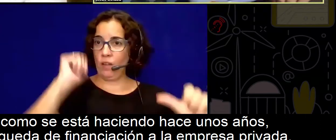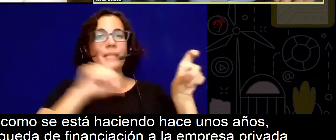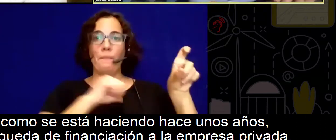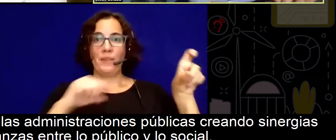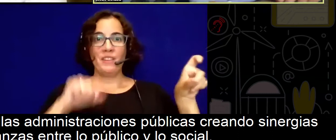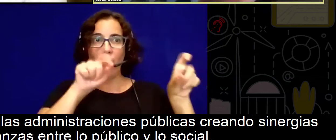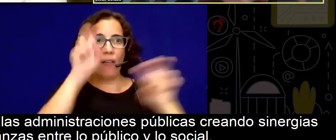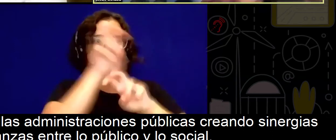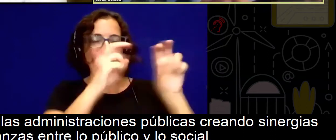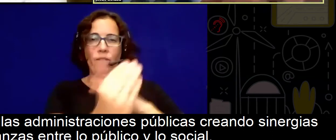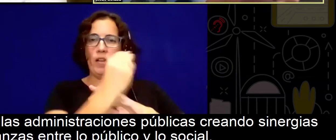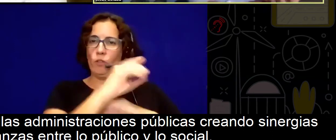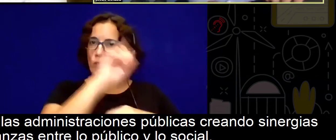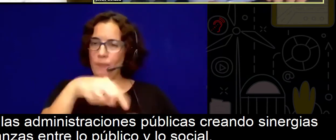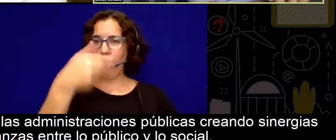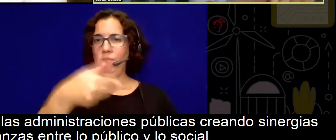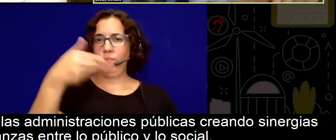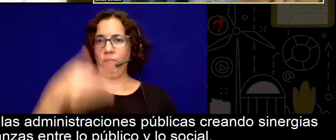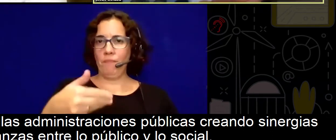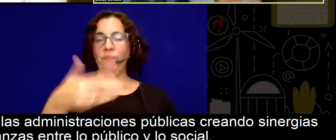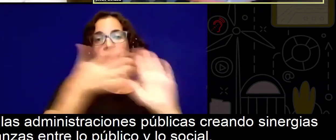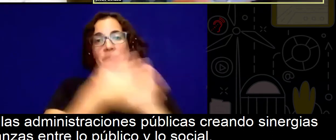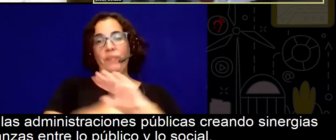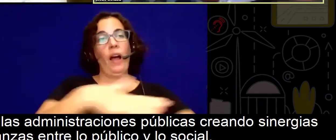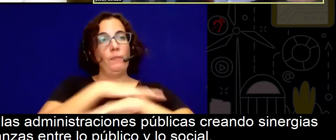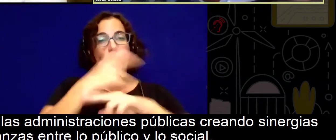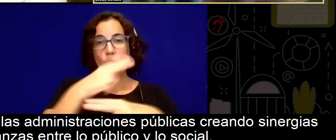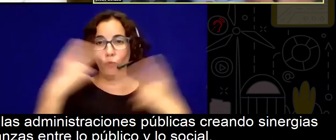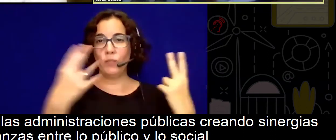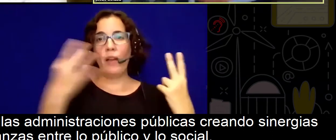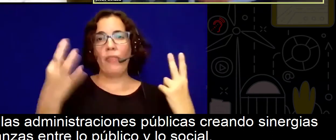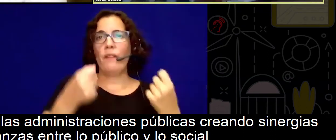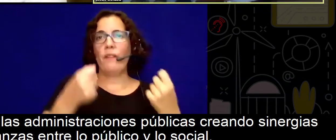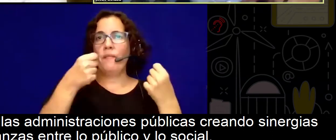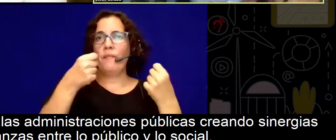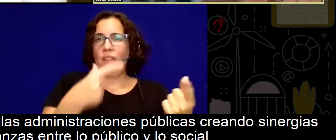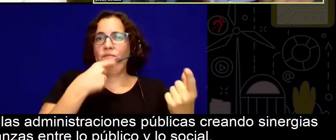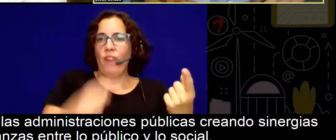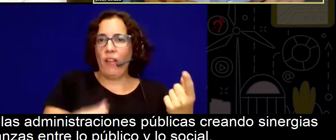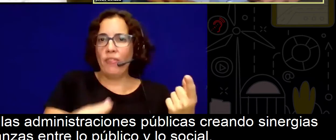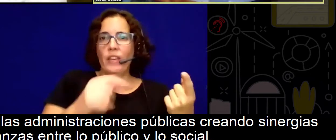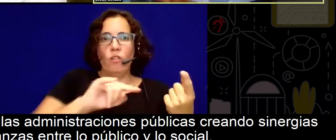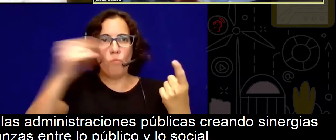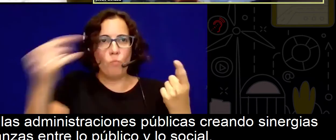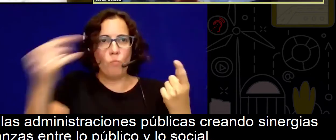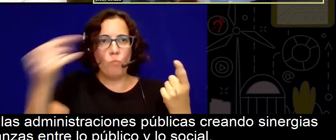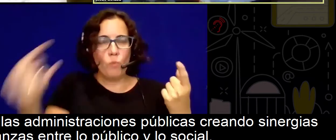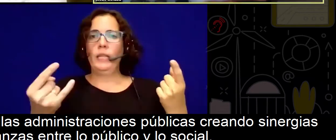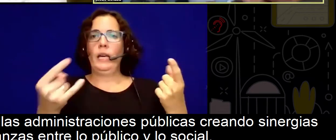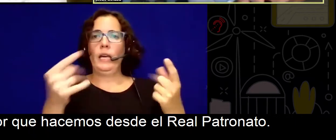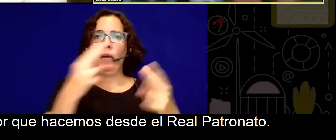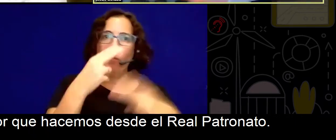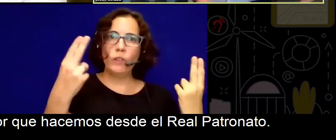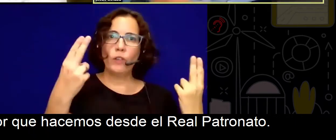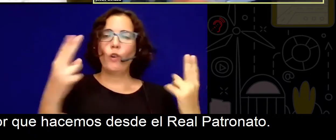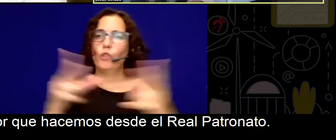de financiación. Y ahí también tenemos que estar las administraciones públicas tendiendo puentes, creando sinergias y alianzas entre lo público y lo social. Y eso es